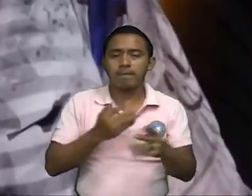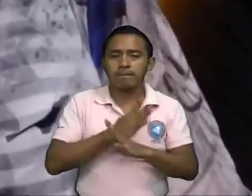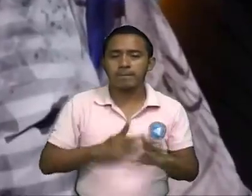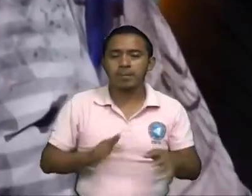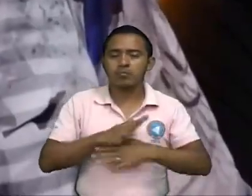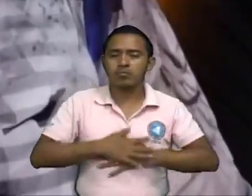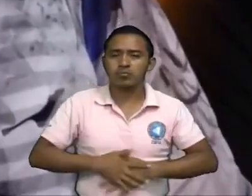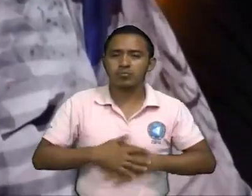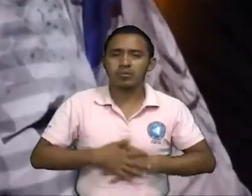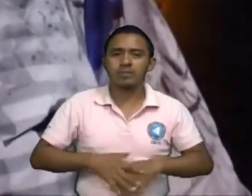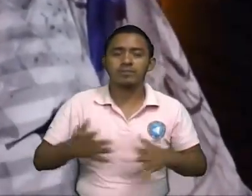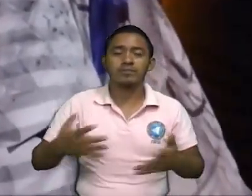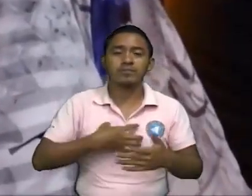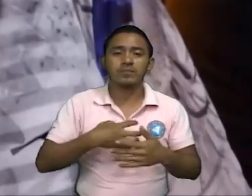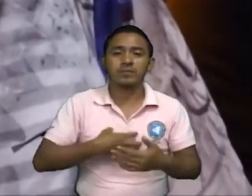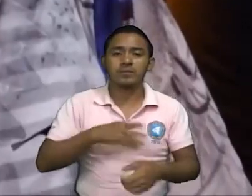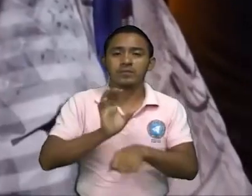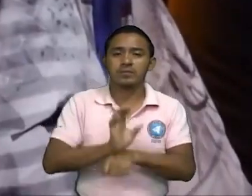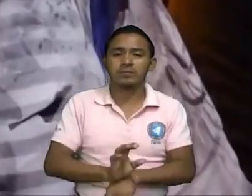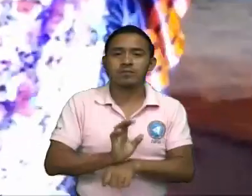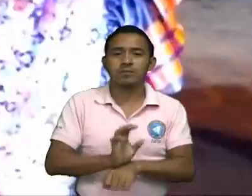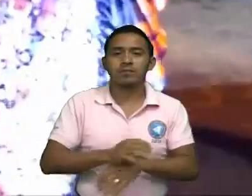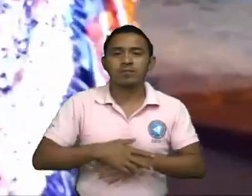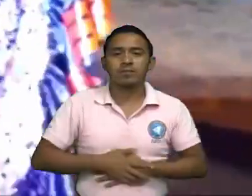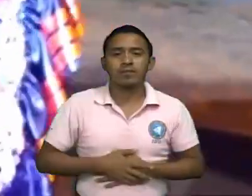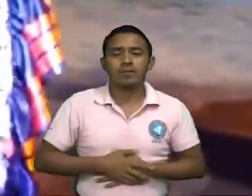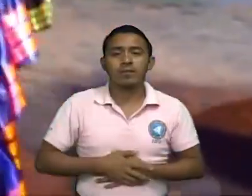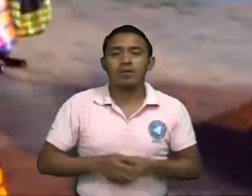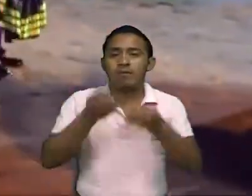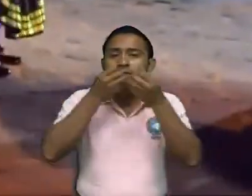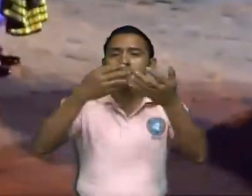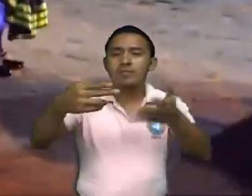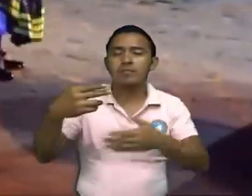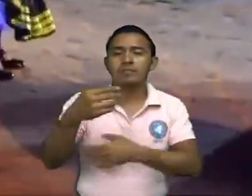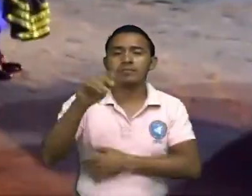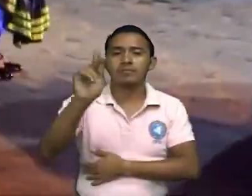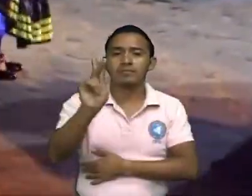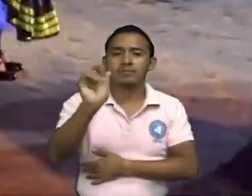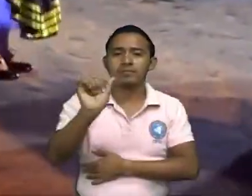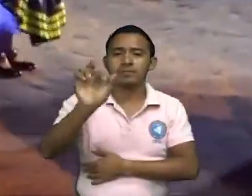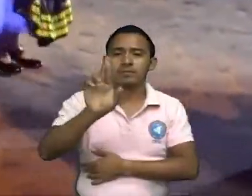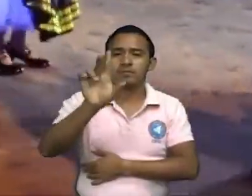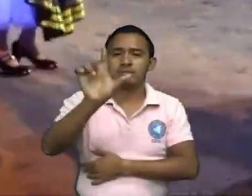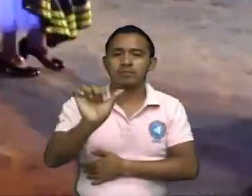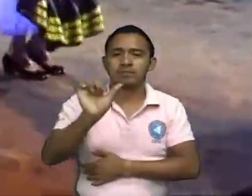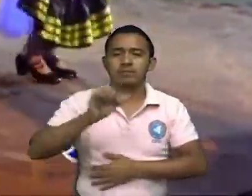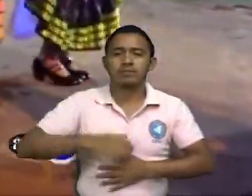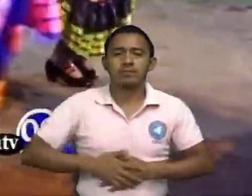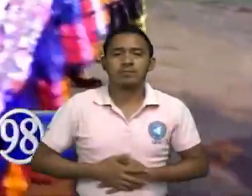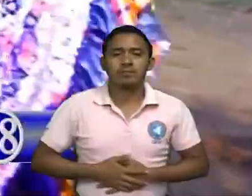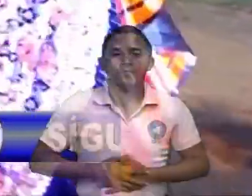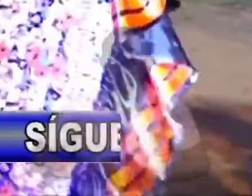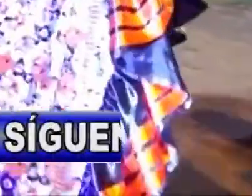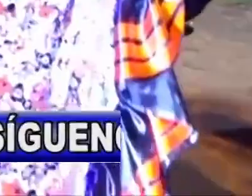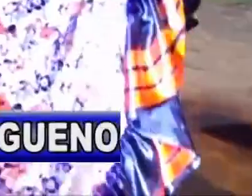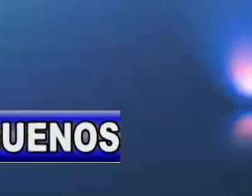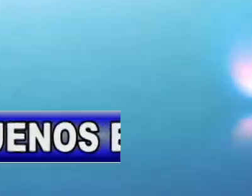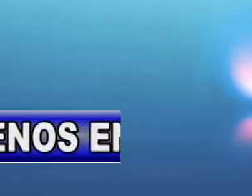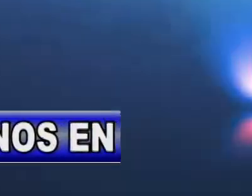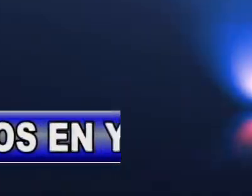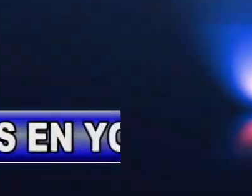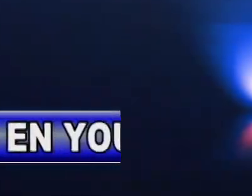sobre todo nuestras tradiciones. Les informó desde el departamento de Masaya, Carla Sáenz Padilla.